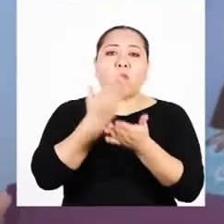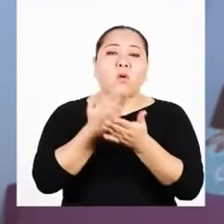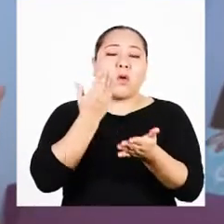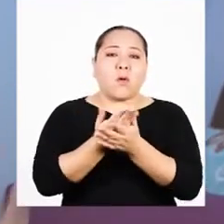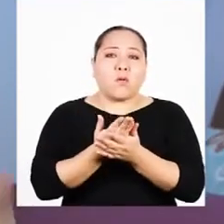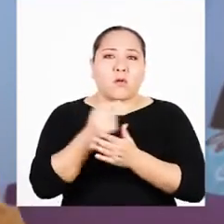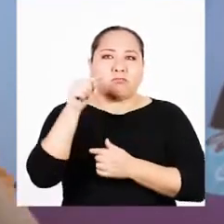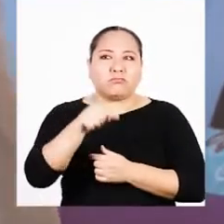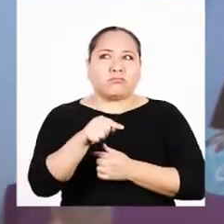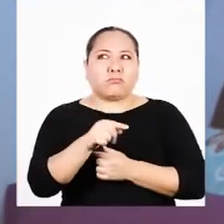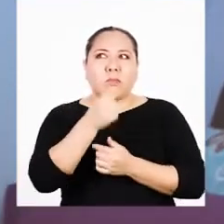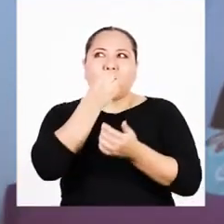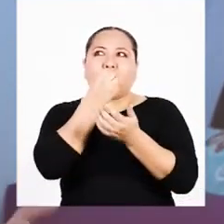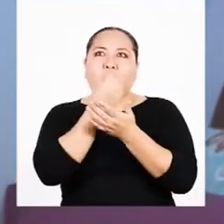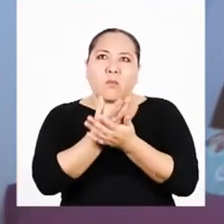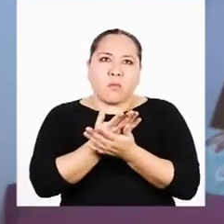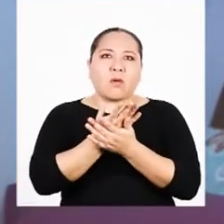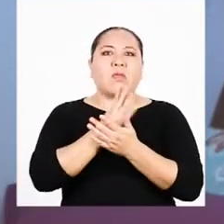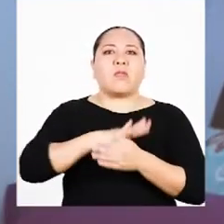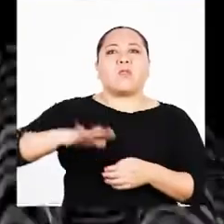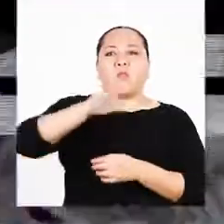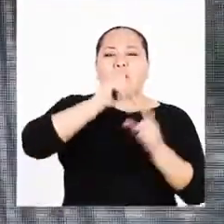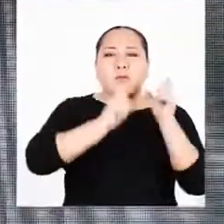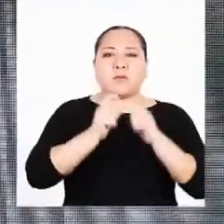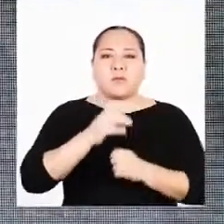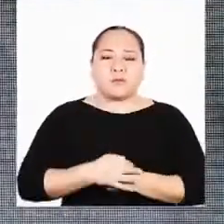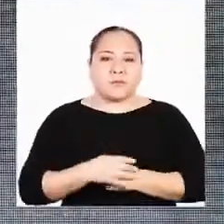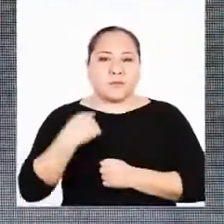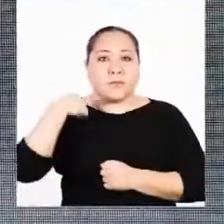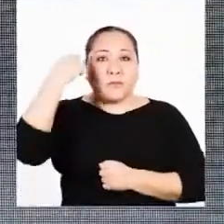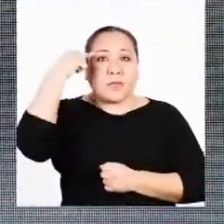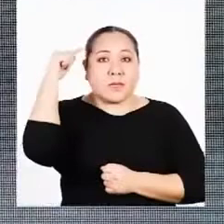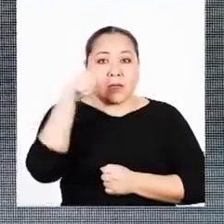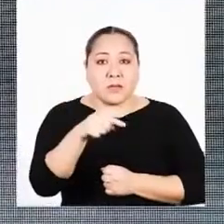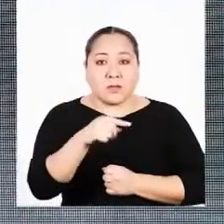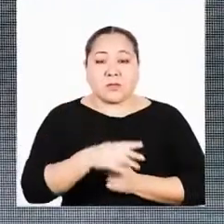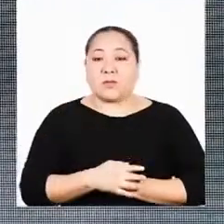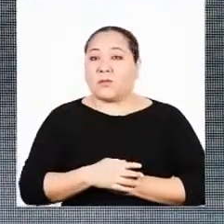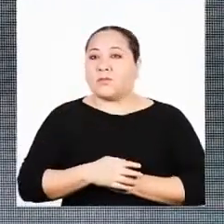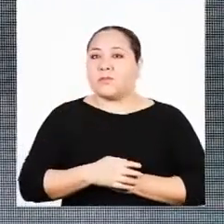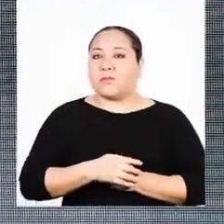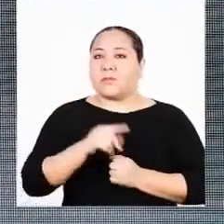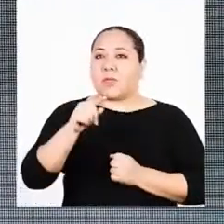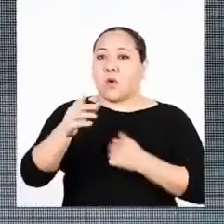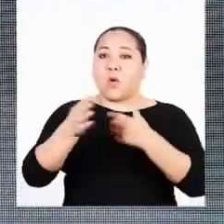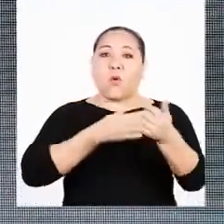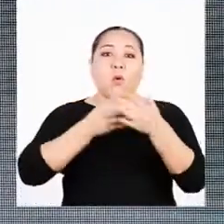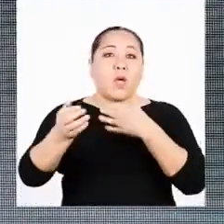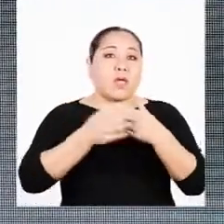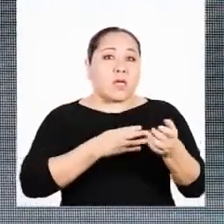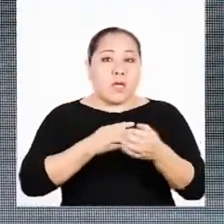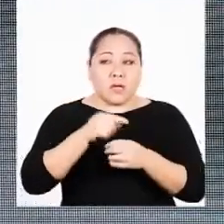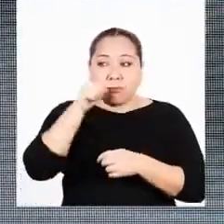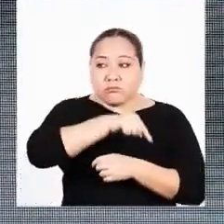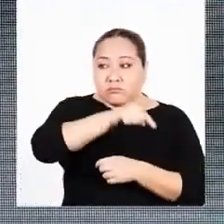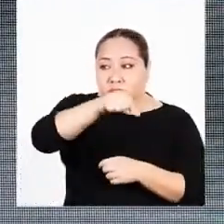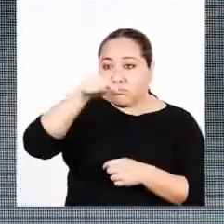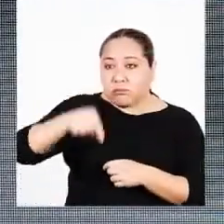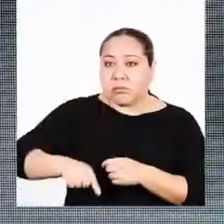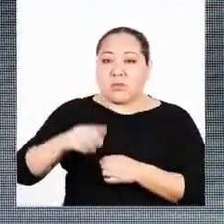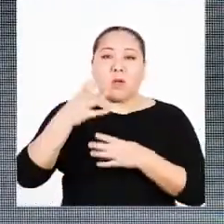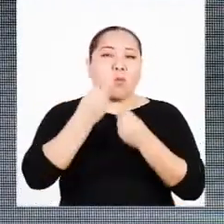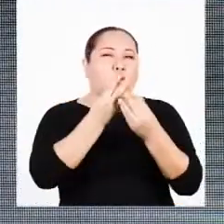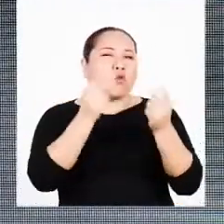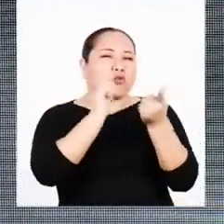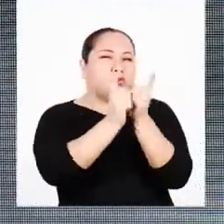la búsqueda del bien de todas las personas. Considera esto, Yamile. En cualquier realidad